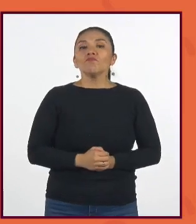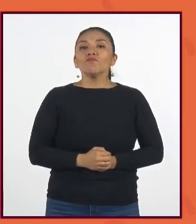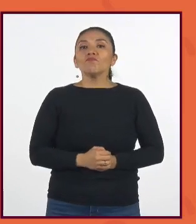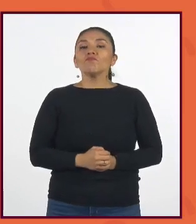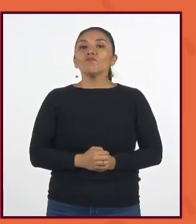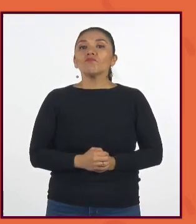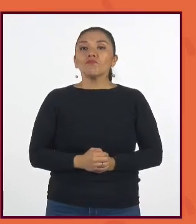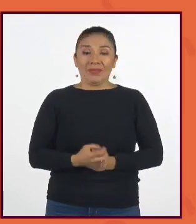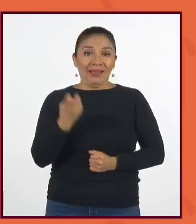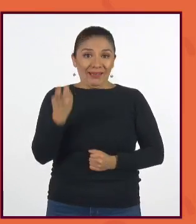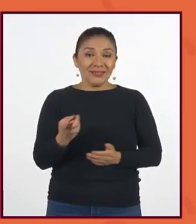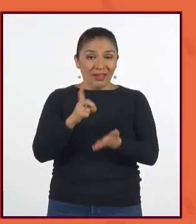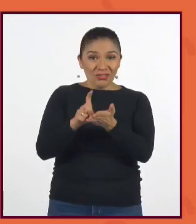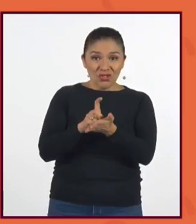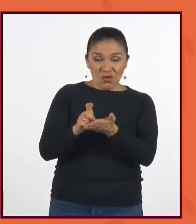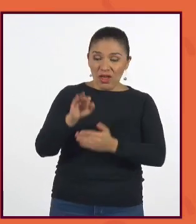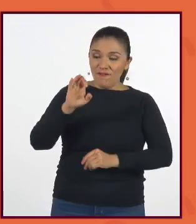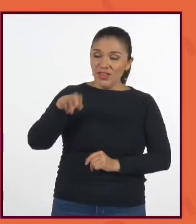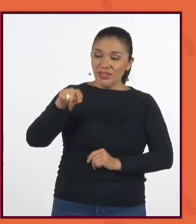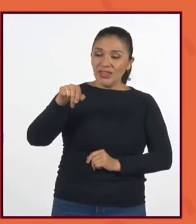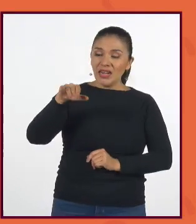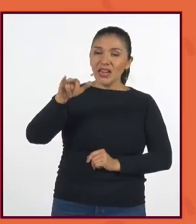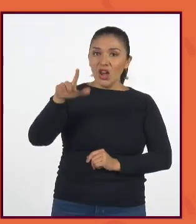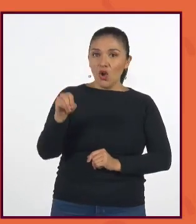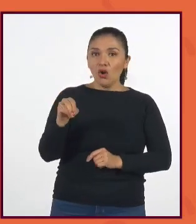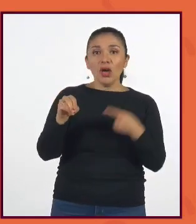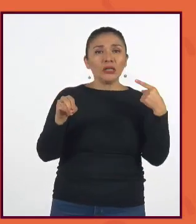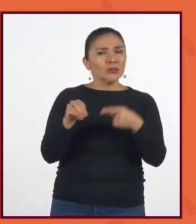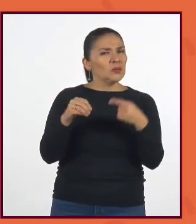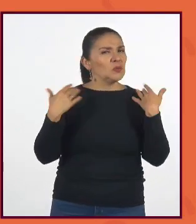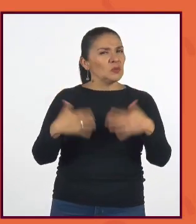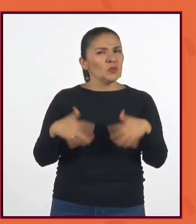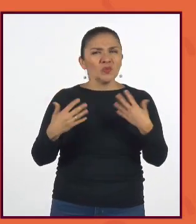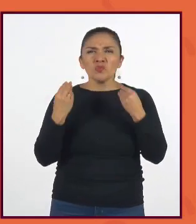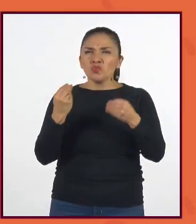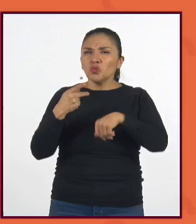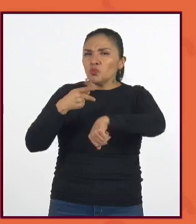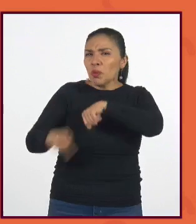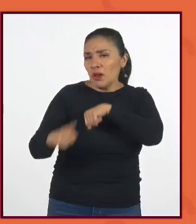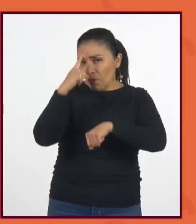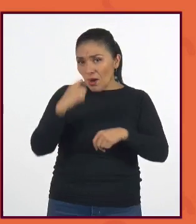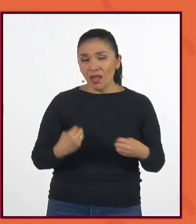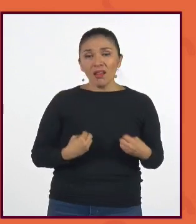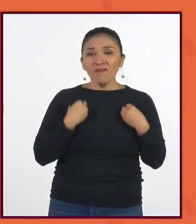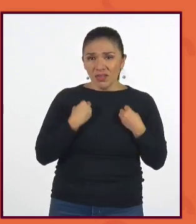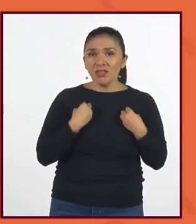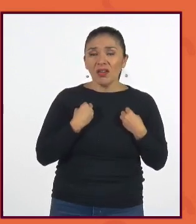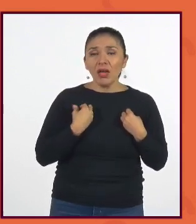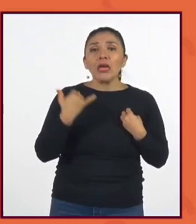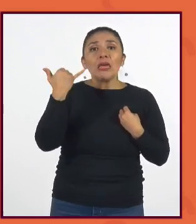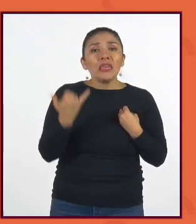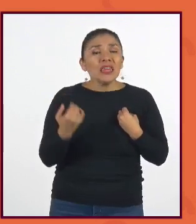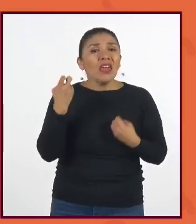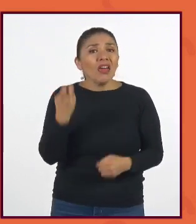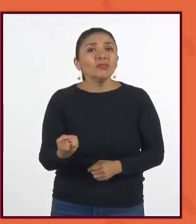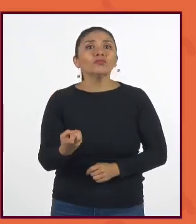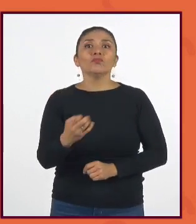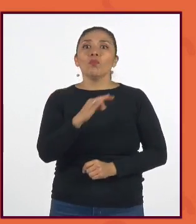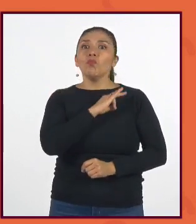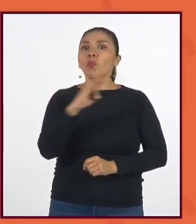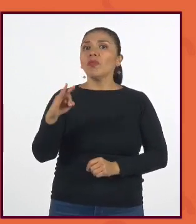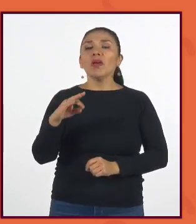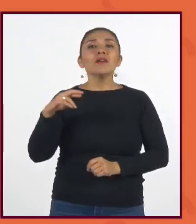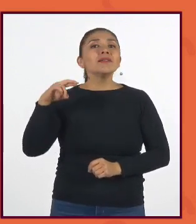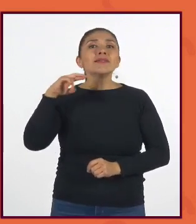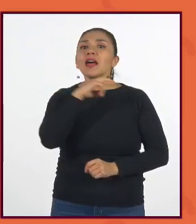es una sustancia que genera mucho riesgo a la vida y por su alta capacidad de